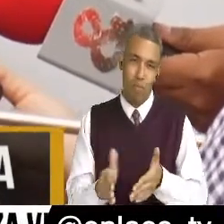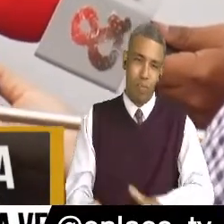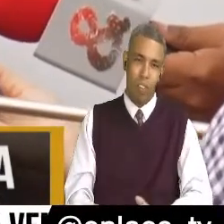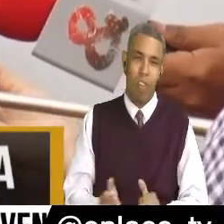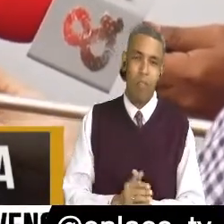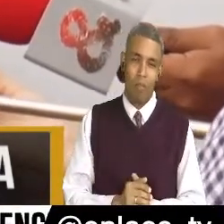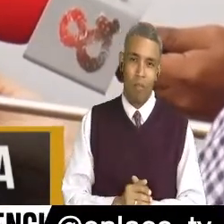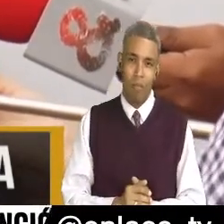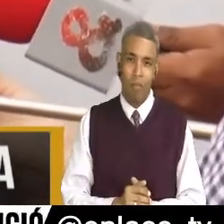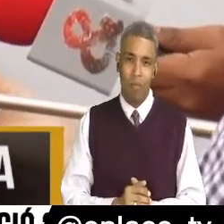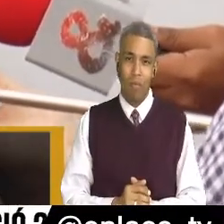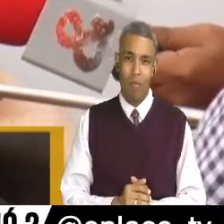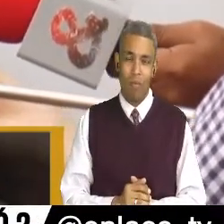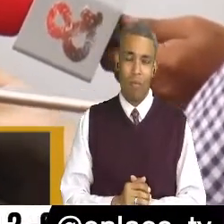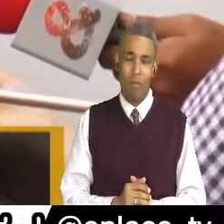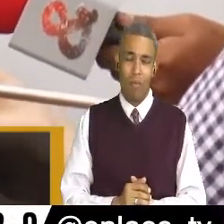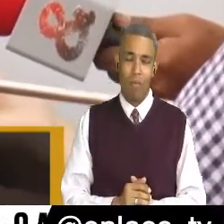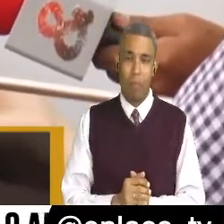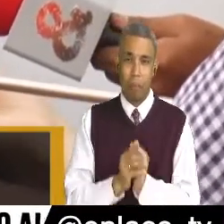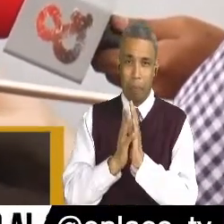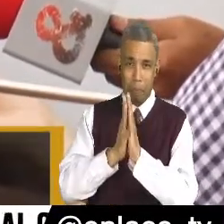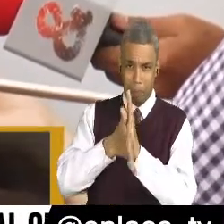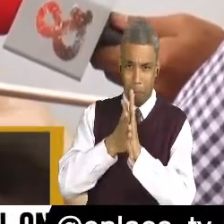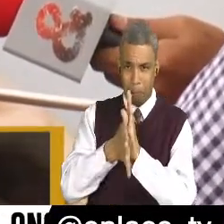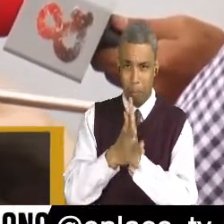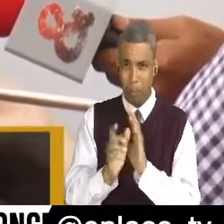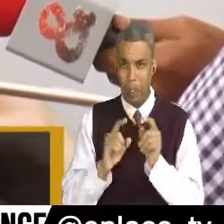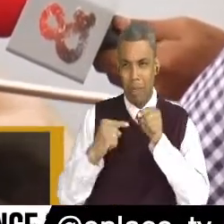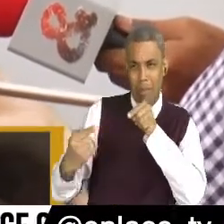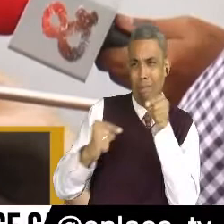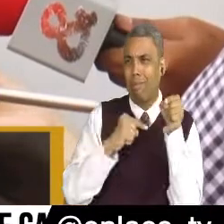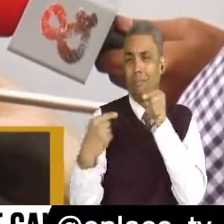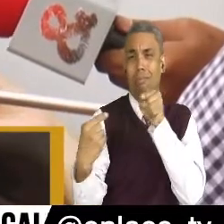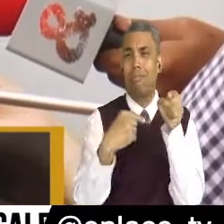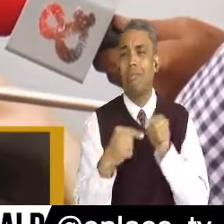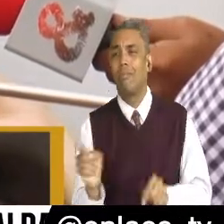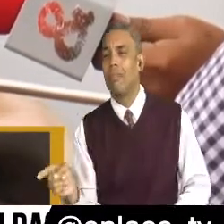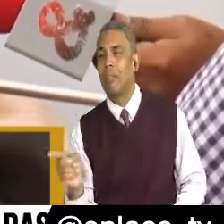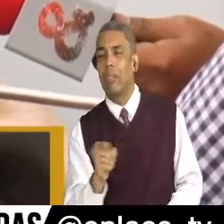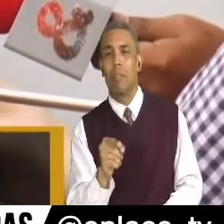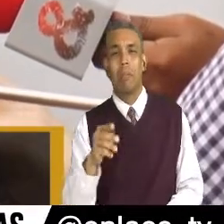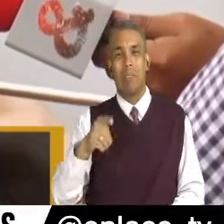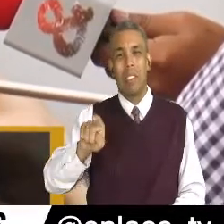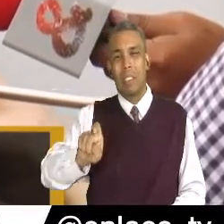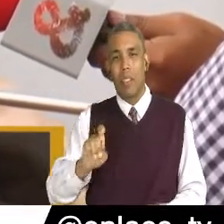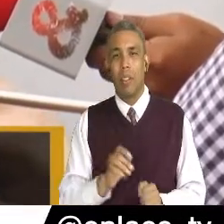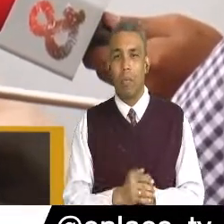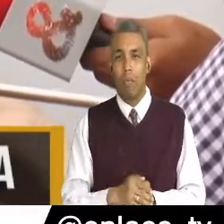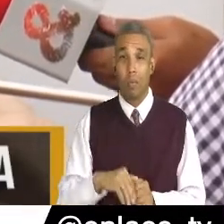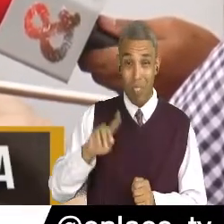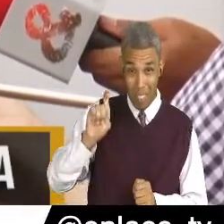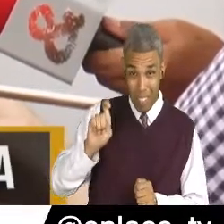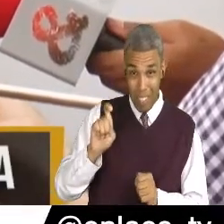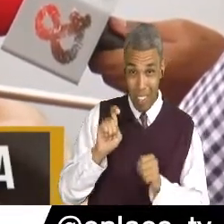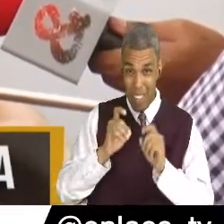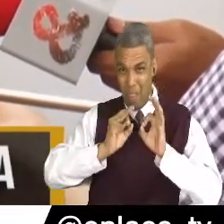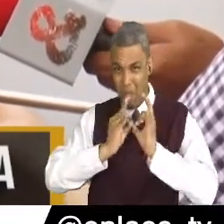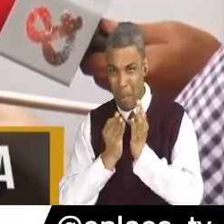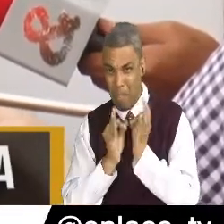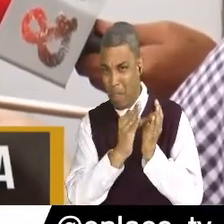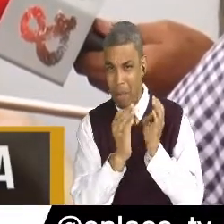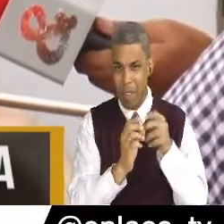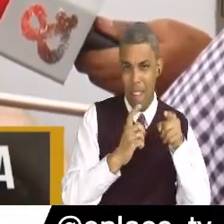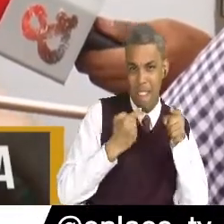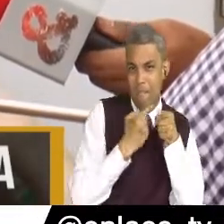de riñas y 6 casos. De esos 16, 6 casos corresponden a temas de violencia intrafamiliar del